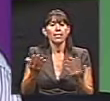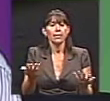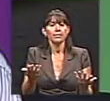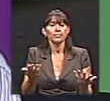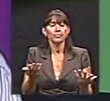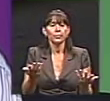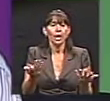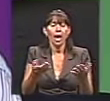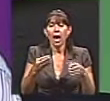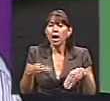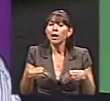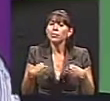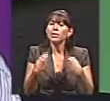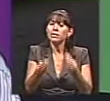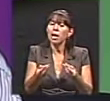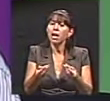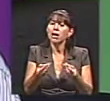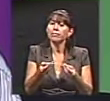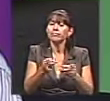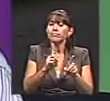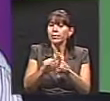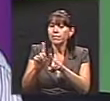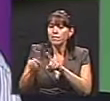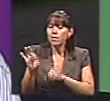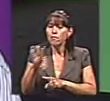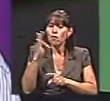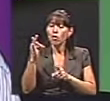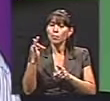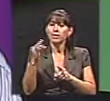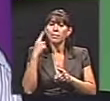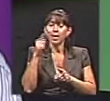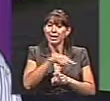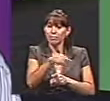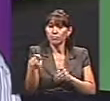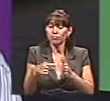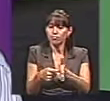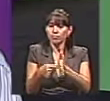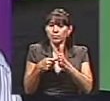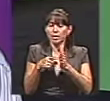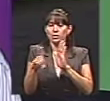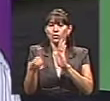a generar los mecanismos de exigibilidad de esos derechos.